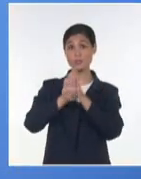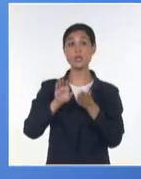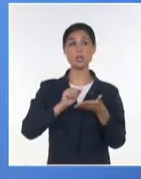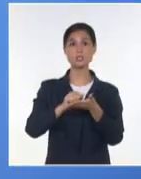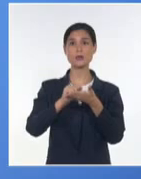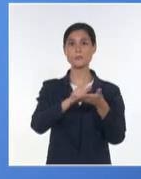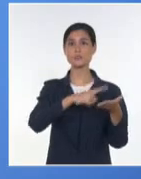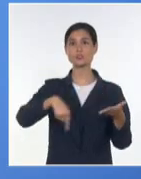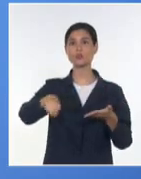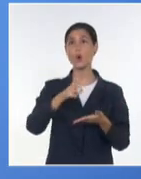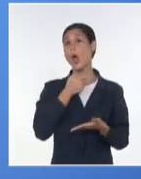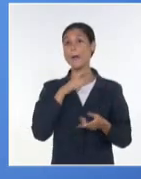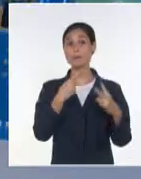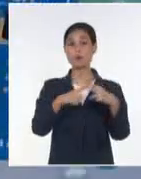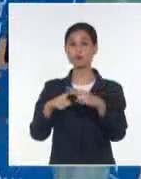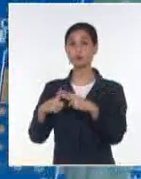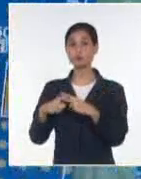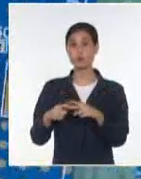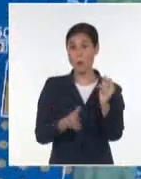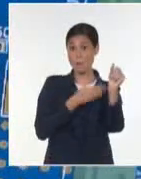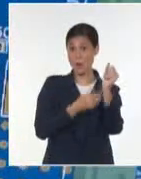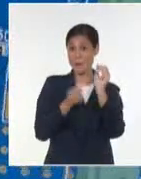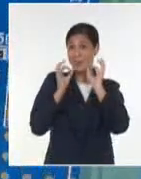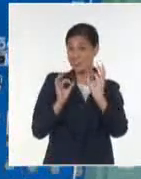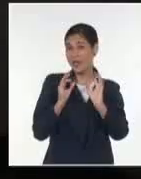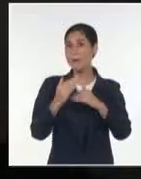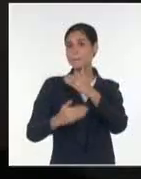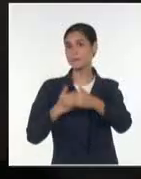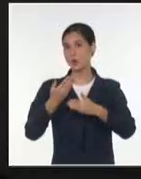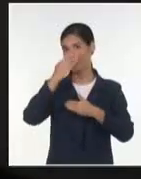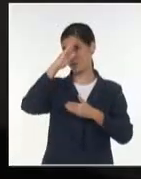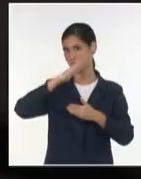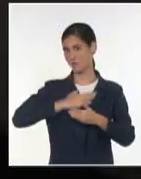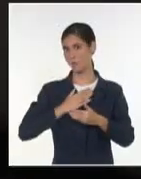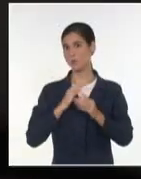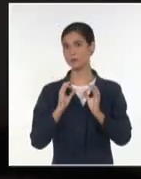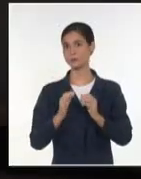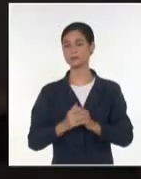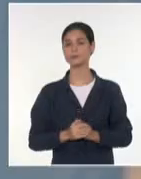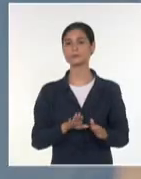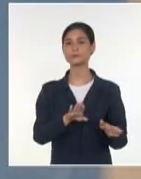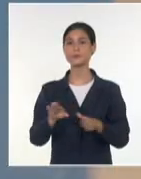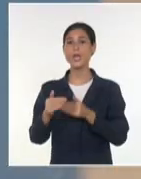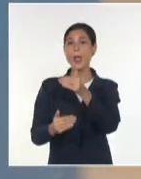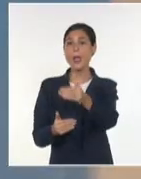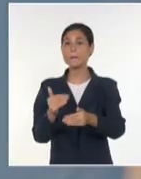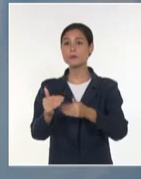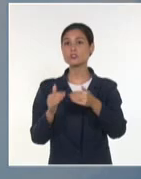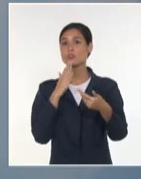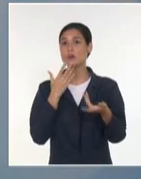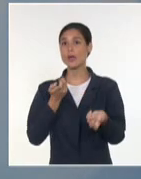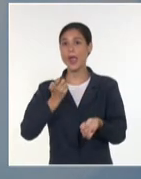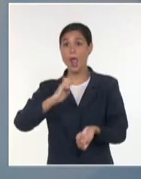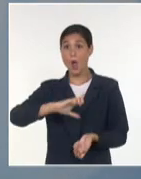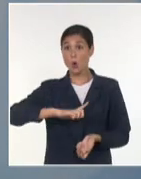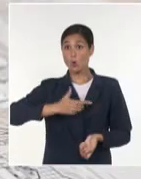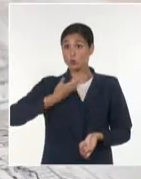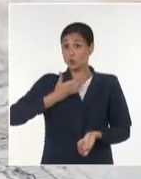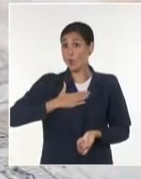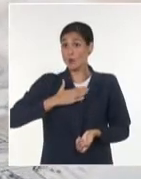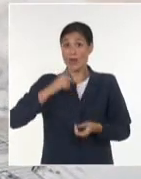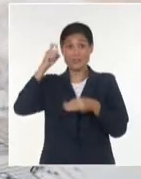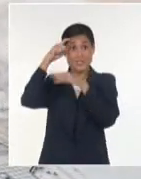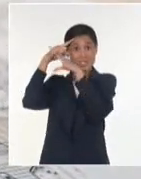problemas reales de la sociedad. El proceso de lograr una cultura científica, un ambiente de innovación